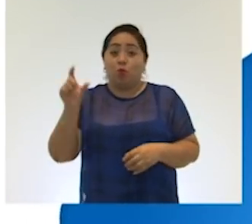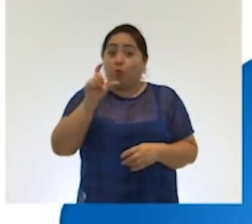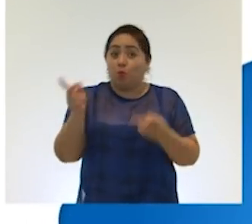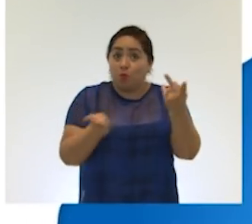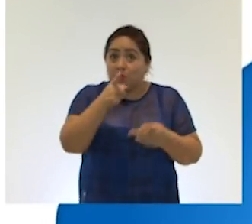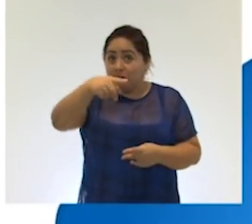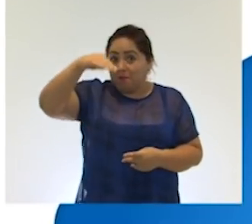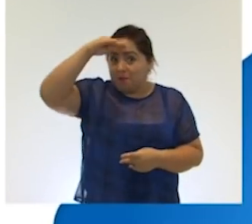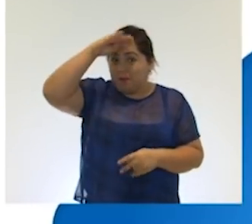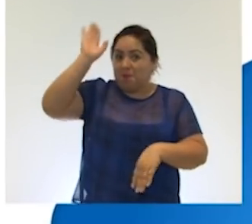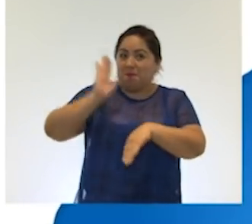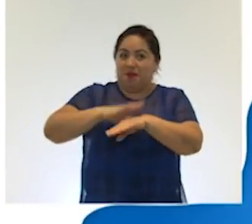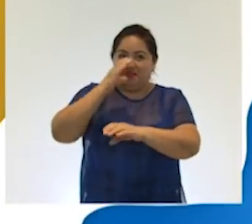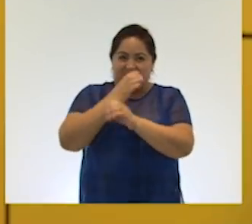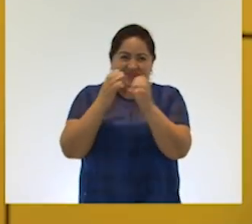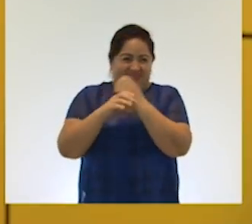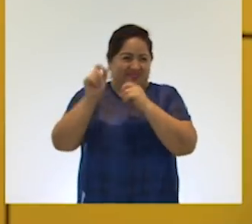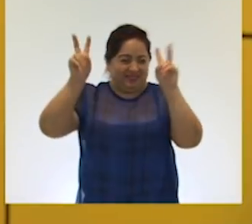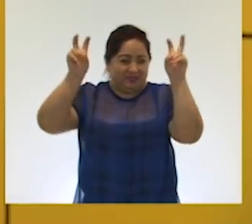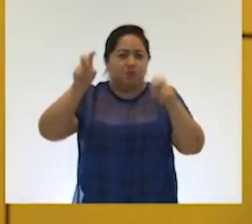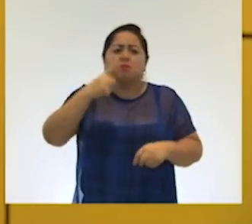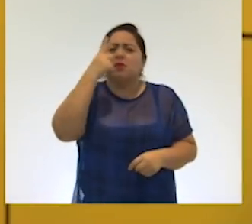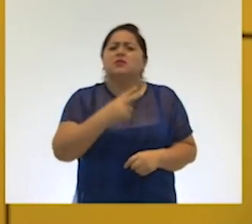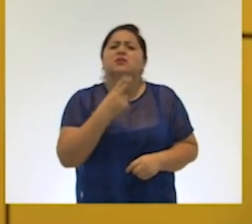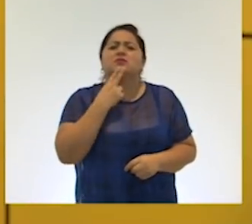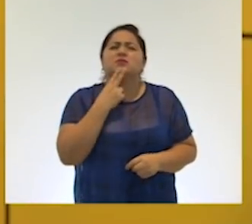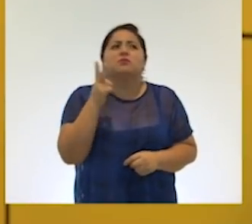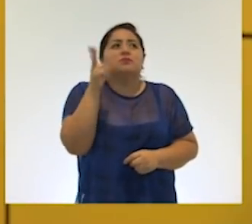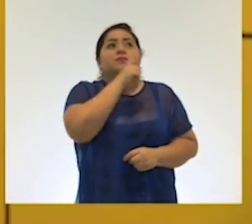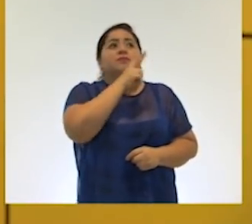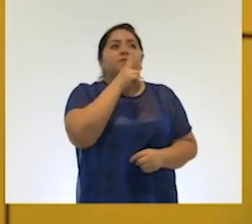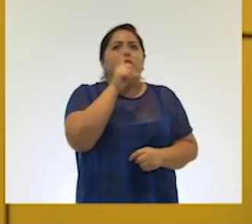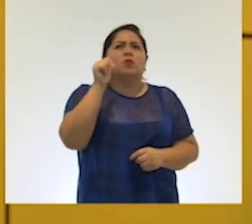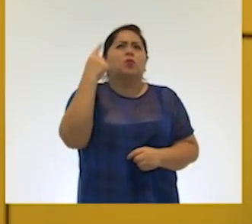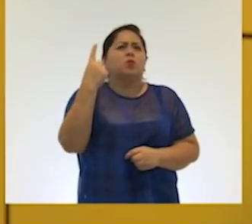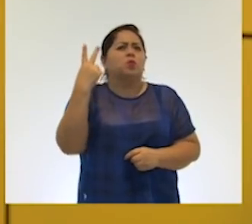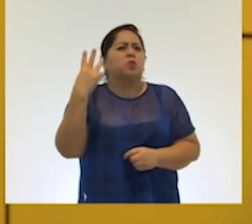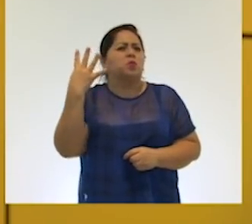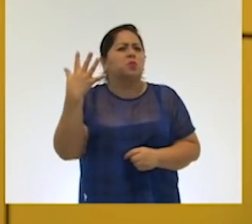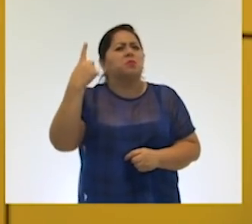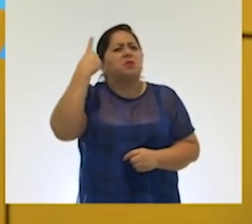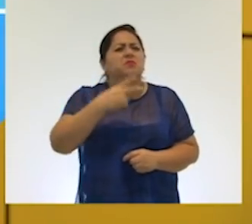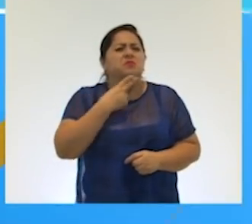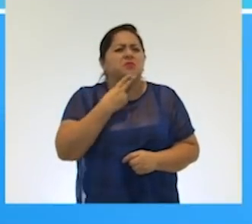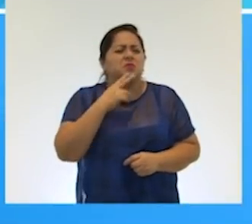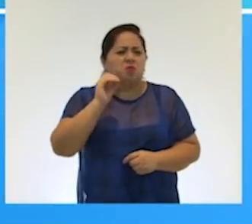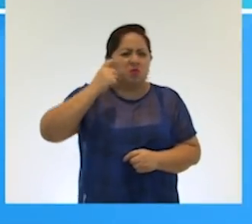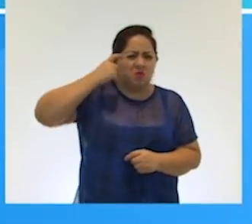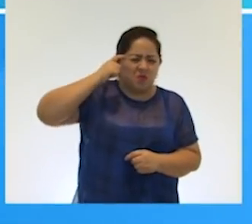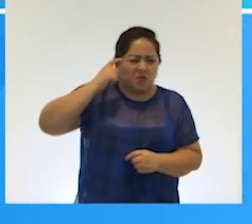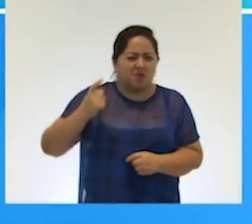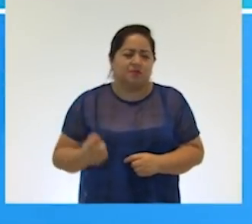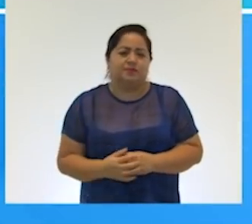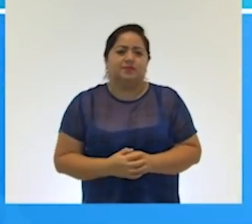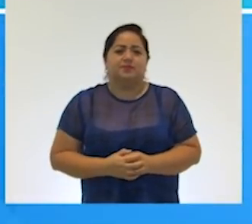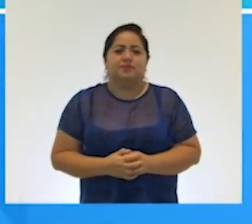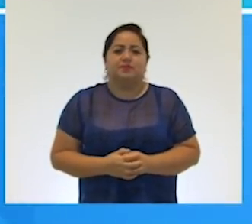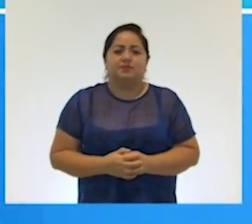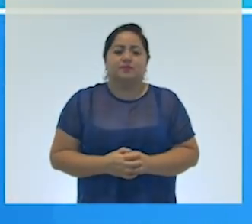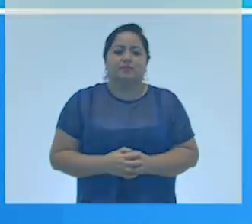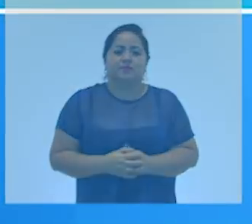Preguntas para pensar más sobre el tema. ¿Para qué sirve respirar y contar hasta 10 cuando estás enojado o enojada?